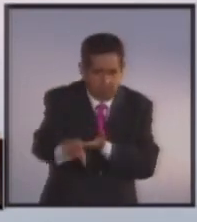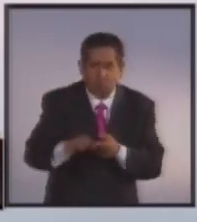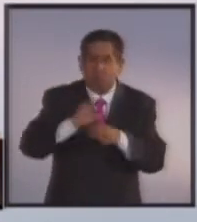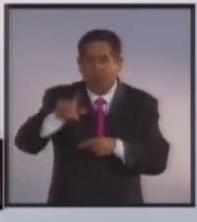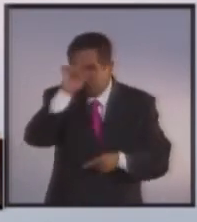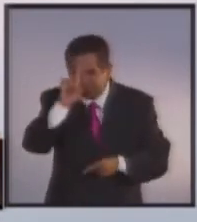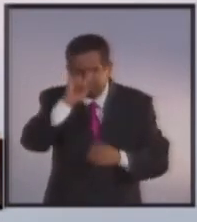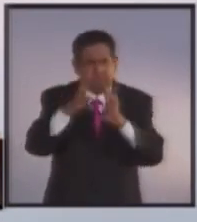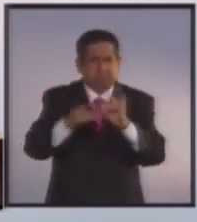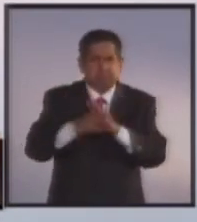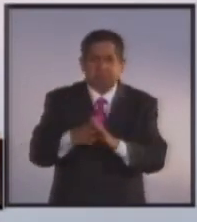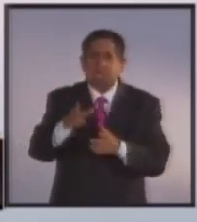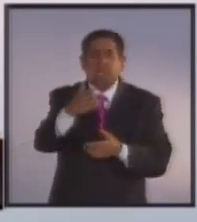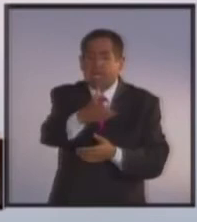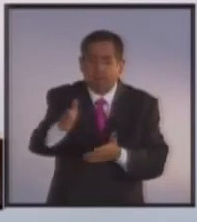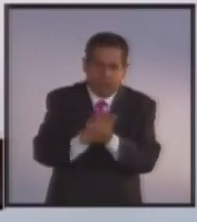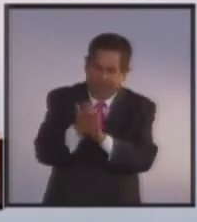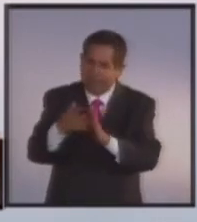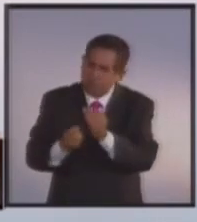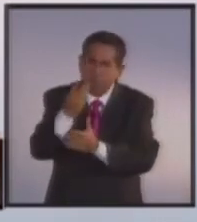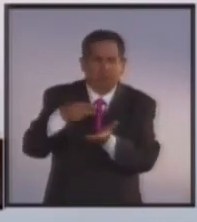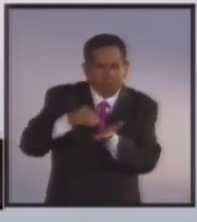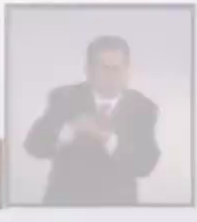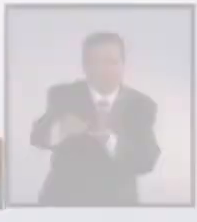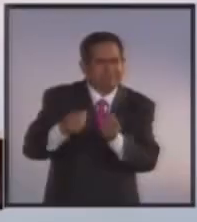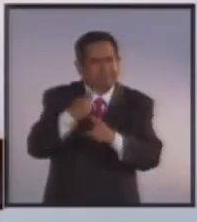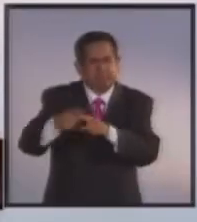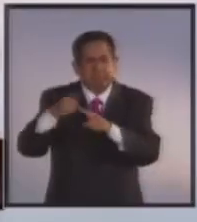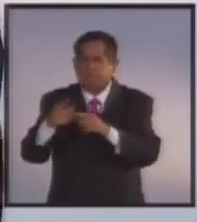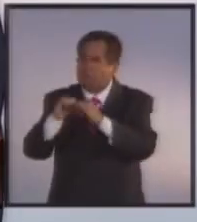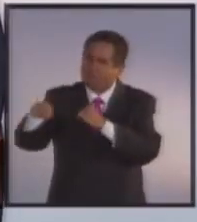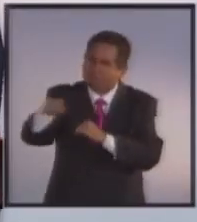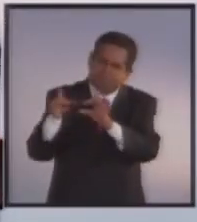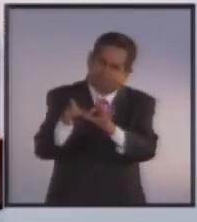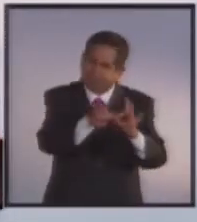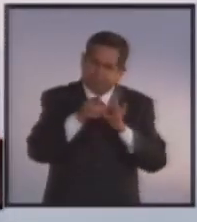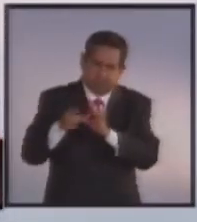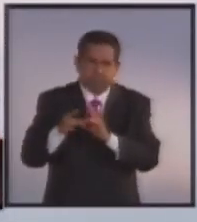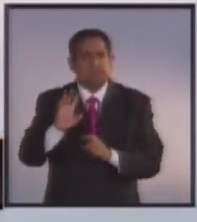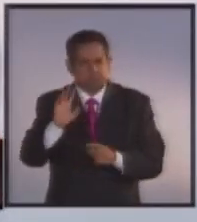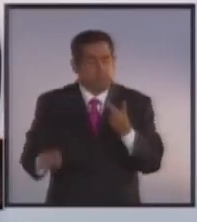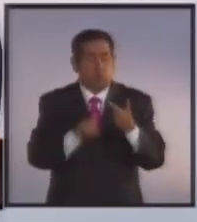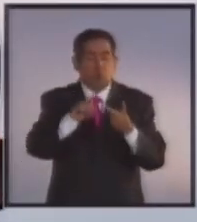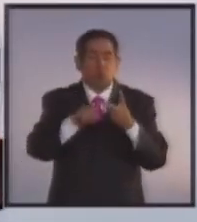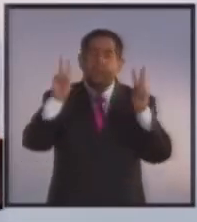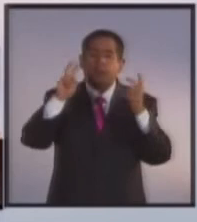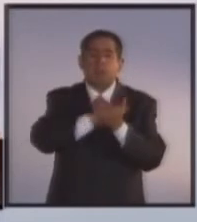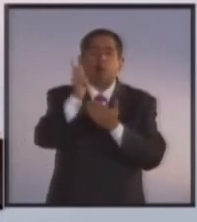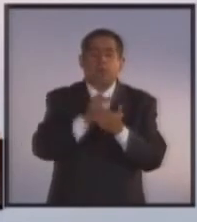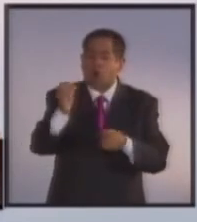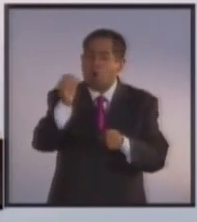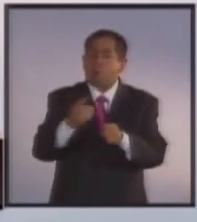orientación, con reconversión de cultivos, con organización de productores. Segundo, el programa de oportunidades,